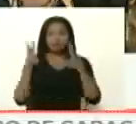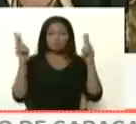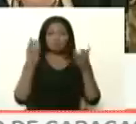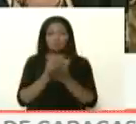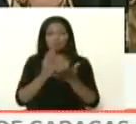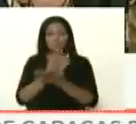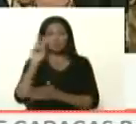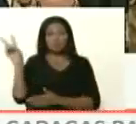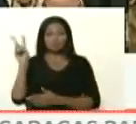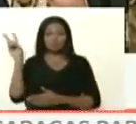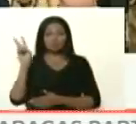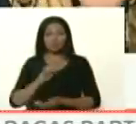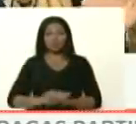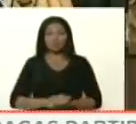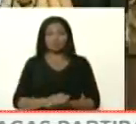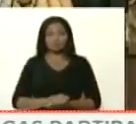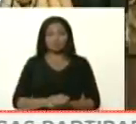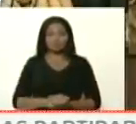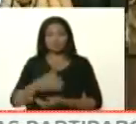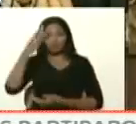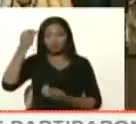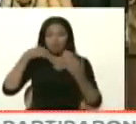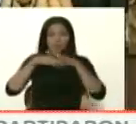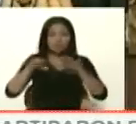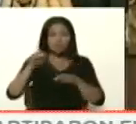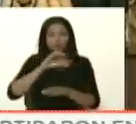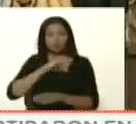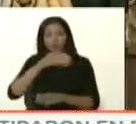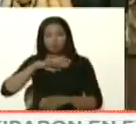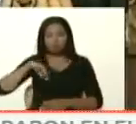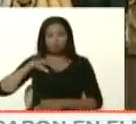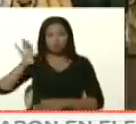siempre, Venezuela! Dios bendiga a nuestra nación.